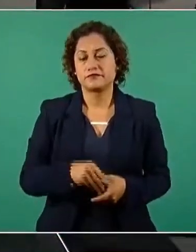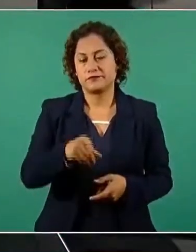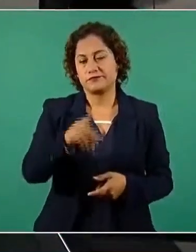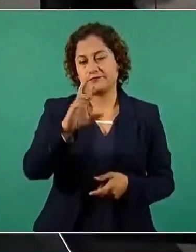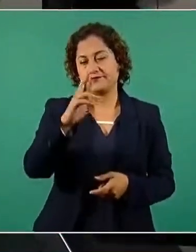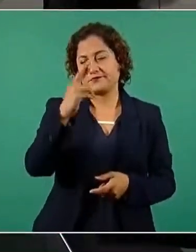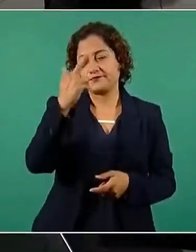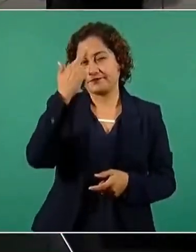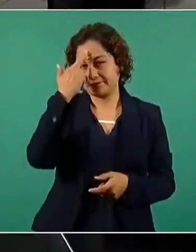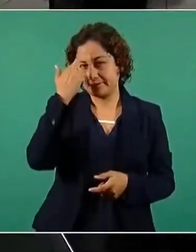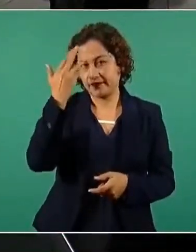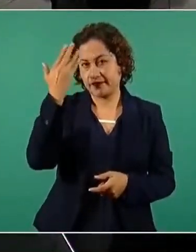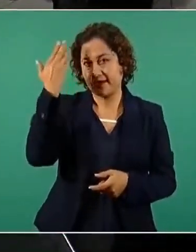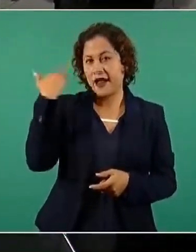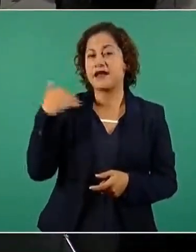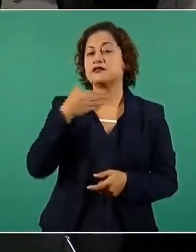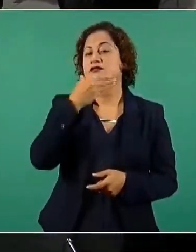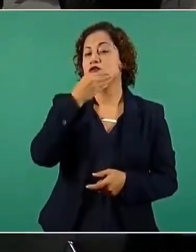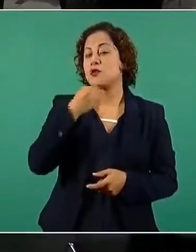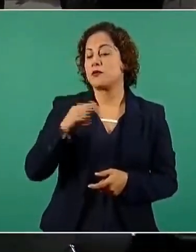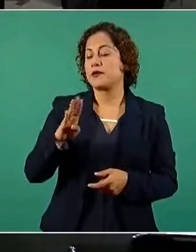que Bernal Díaz del Castillo,